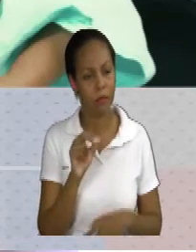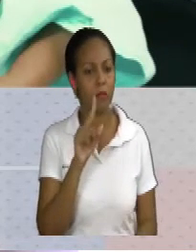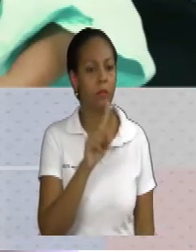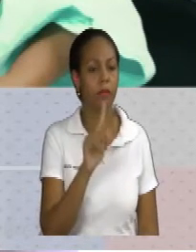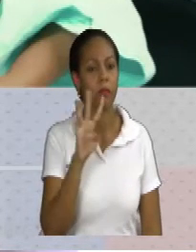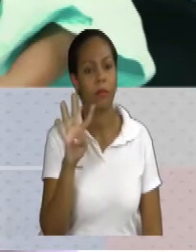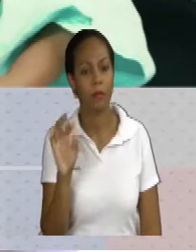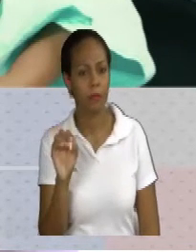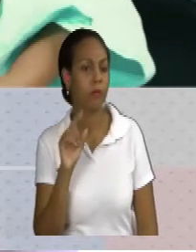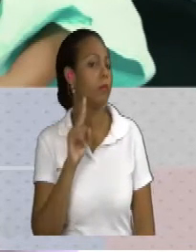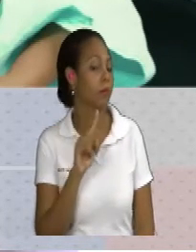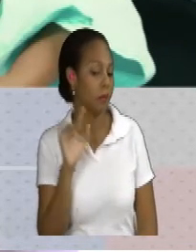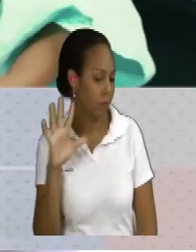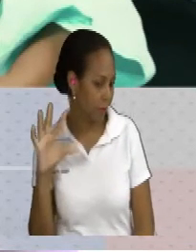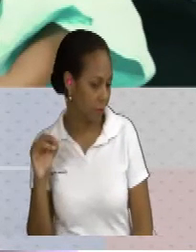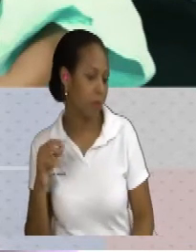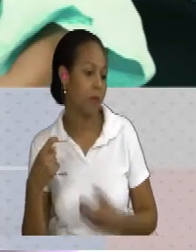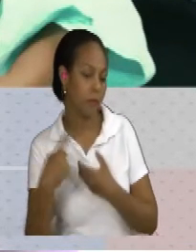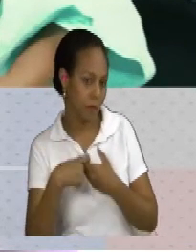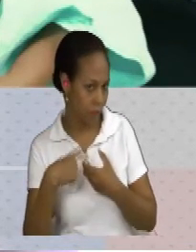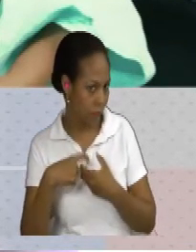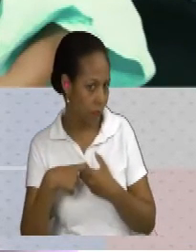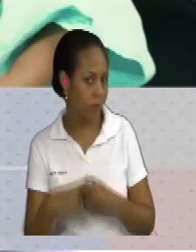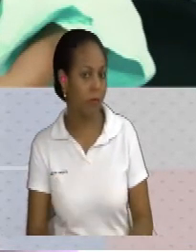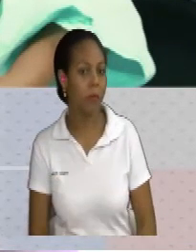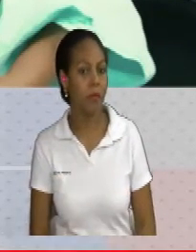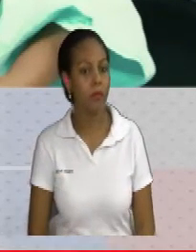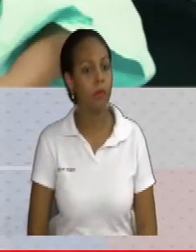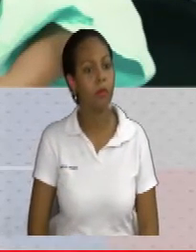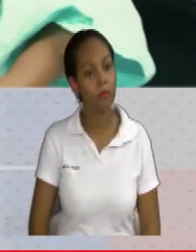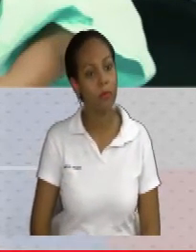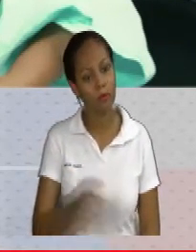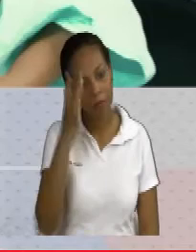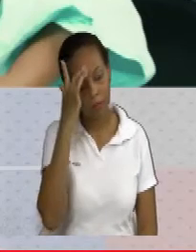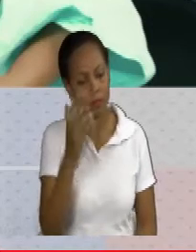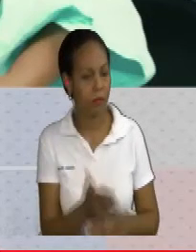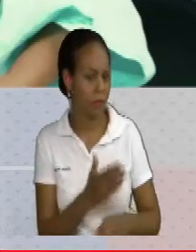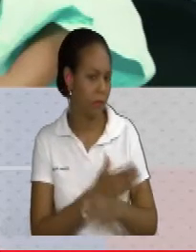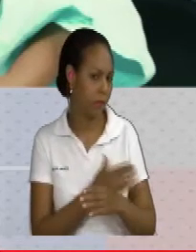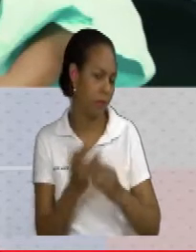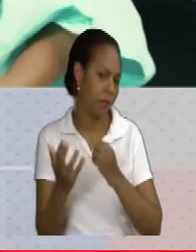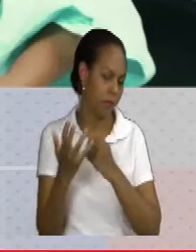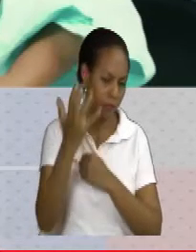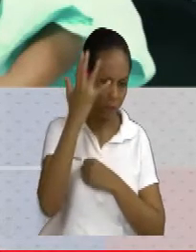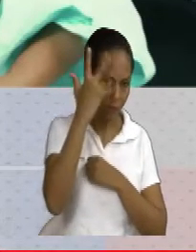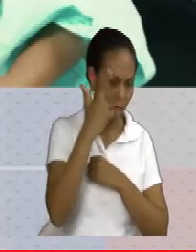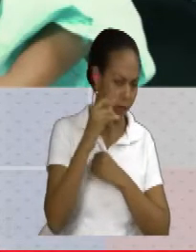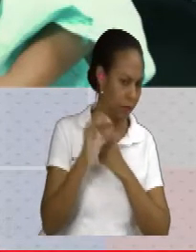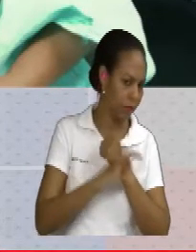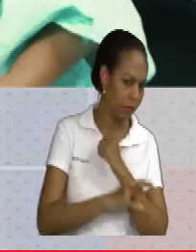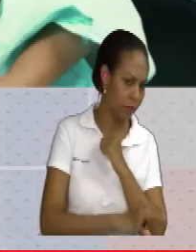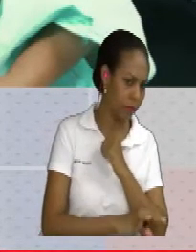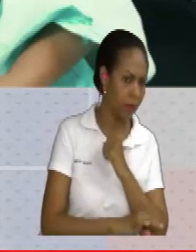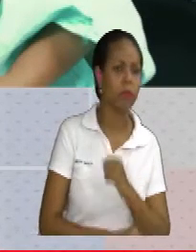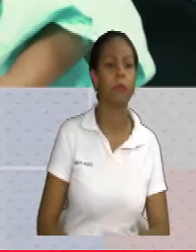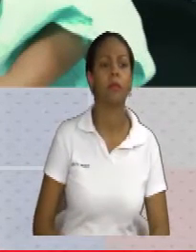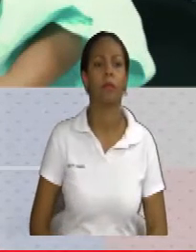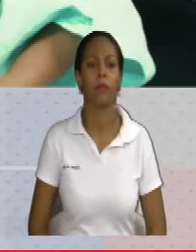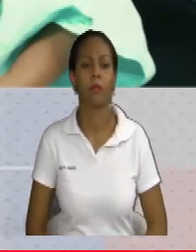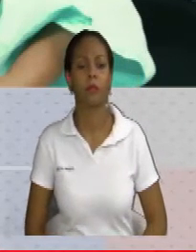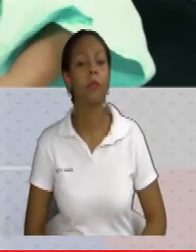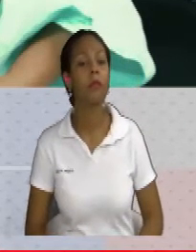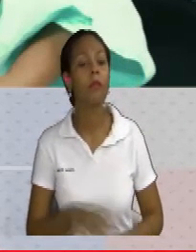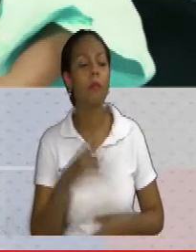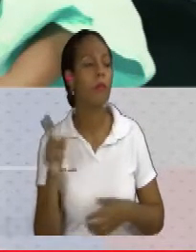150 beneficiarios, porque se someten a unas evaluaciones prequirúrgicas, son unas condiciones